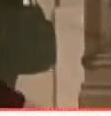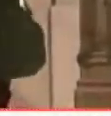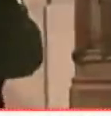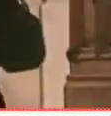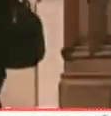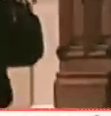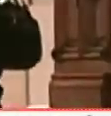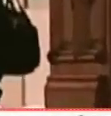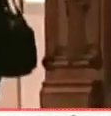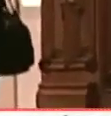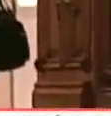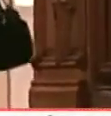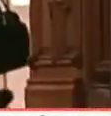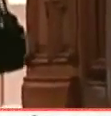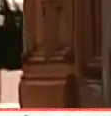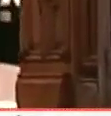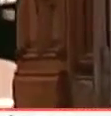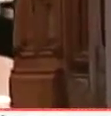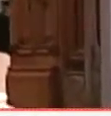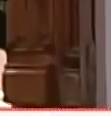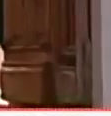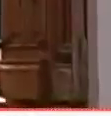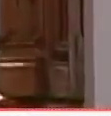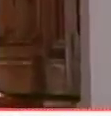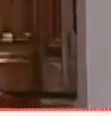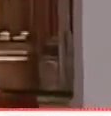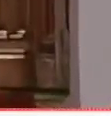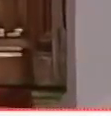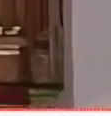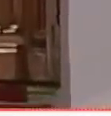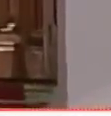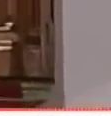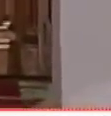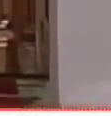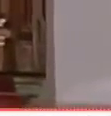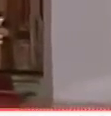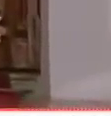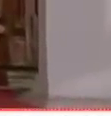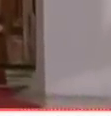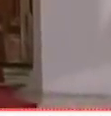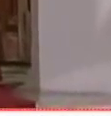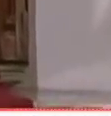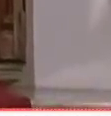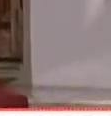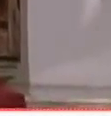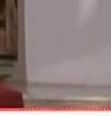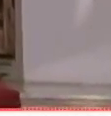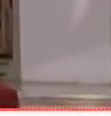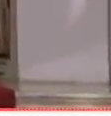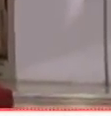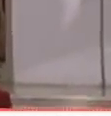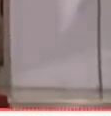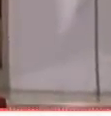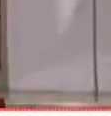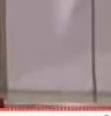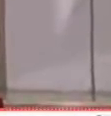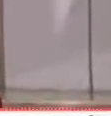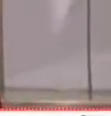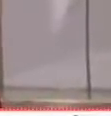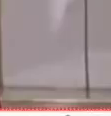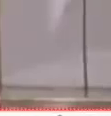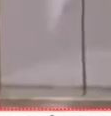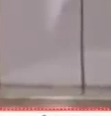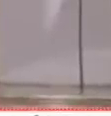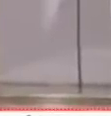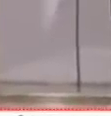ámbito político, económico, social y diplomático para avanzar en la protección del pueblo venezolano. Es parte de la agenda de